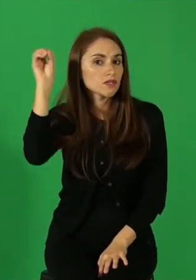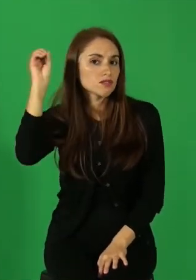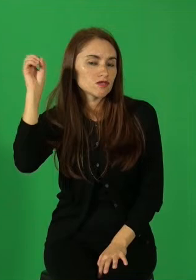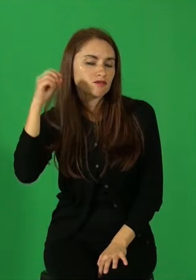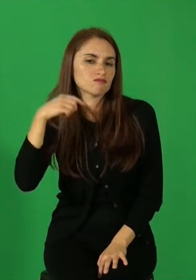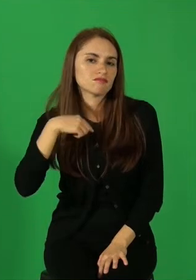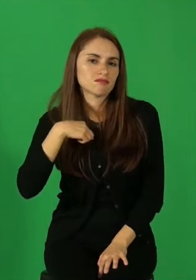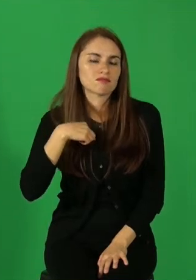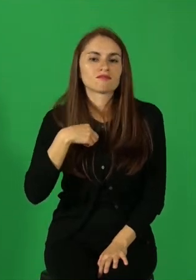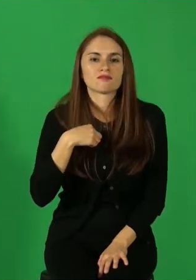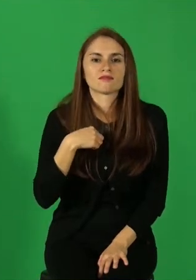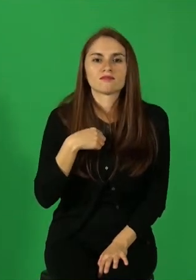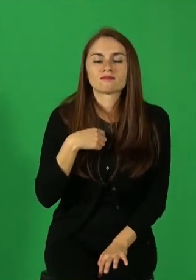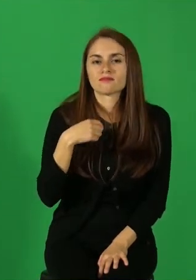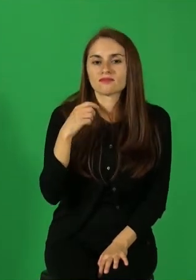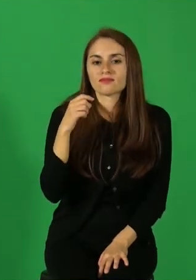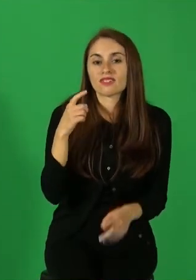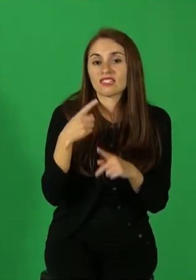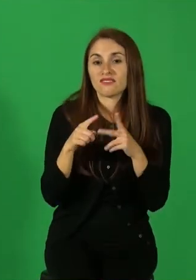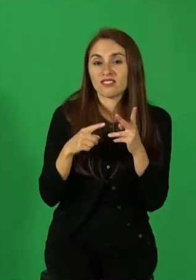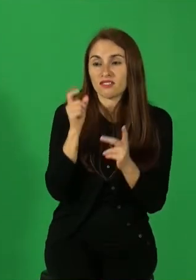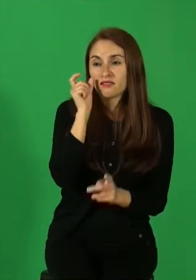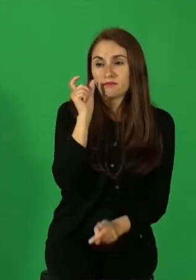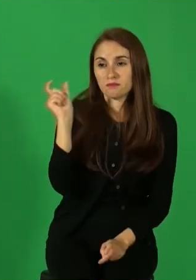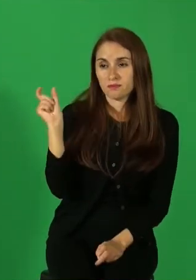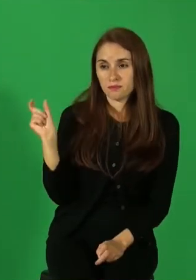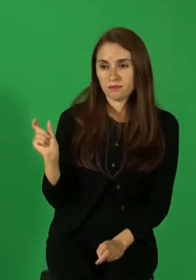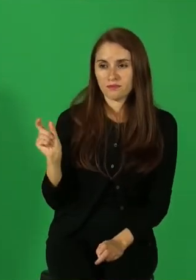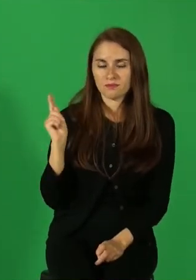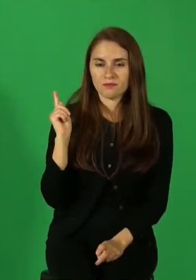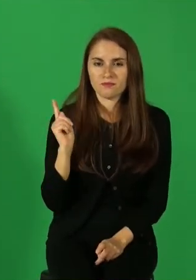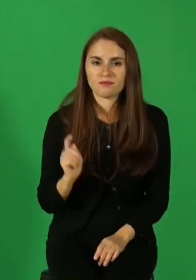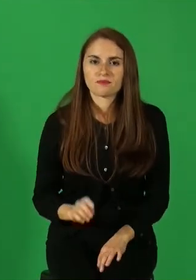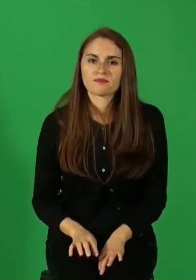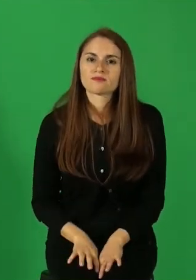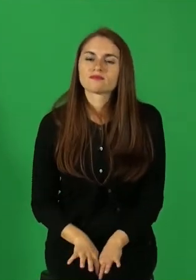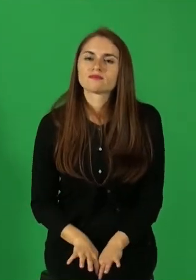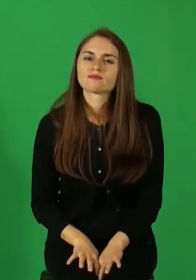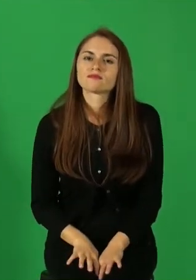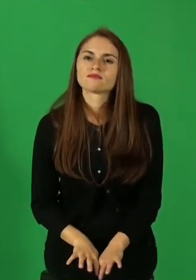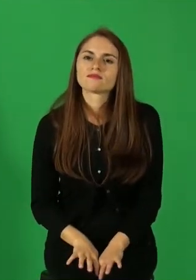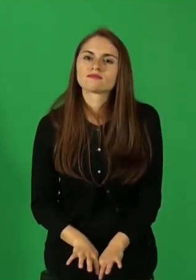supuesto, sin duda, en mi opinión.